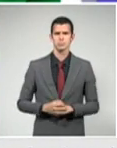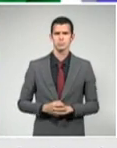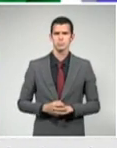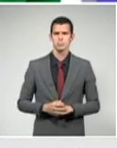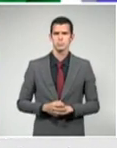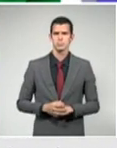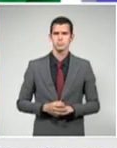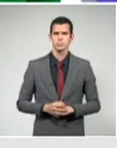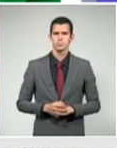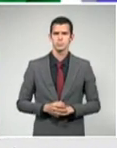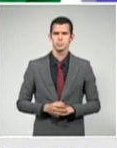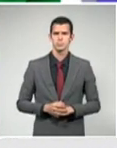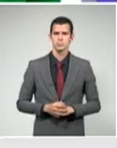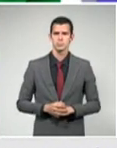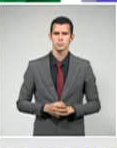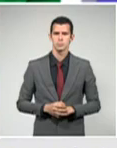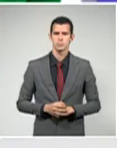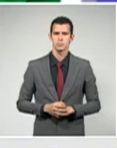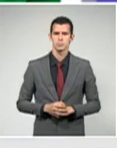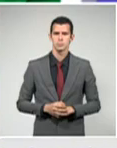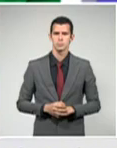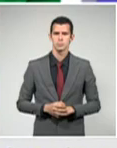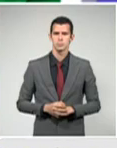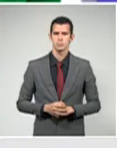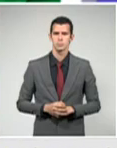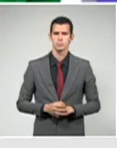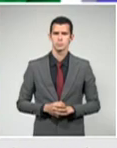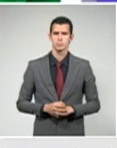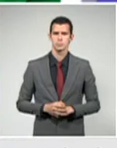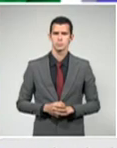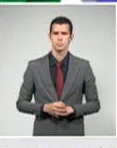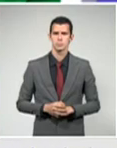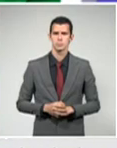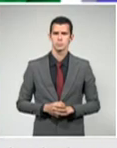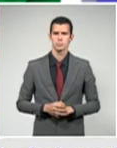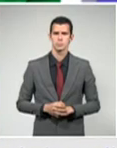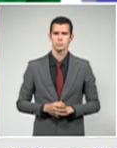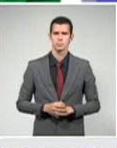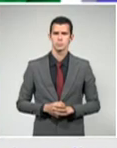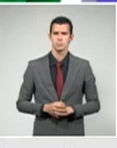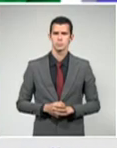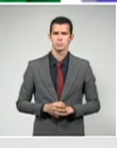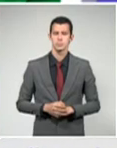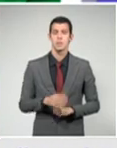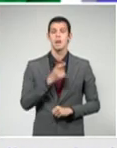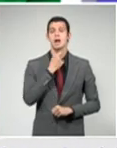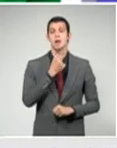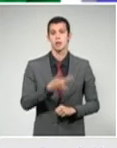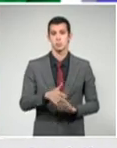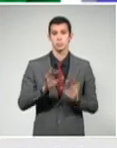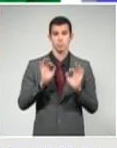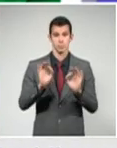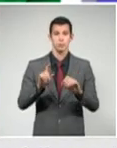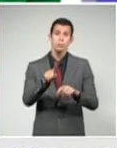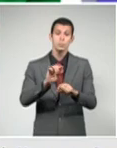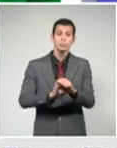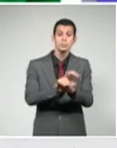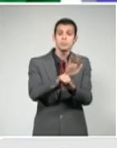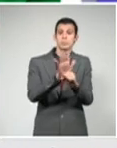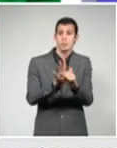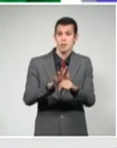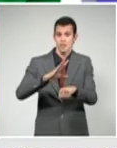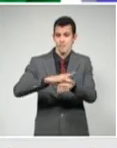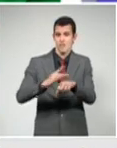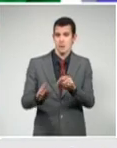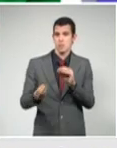la COVID-19 no te excluye de seguir con el riesgo de adquirir nuevamente la